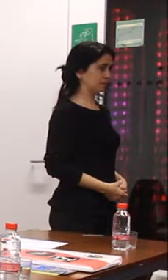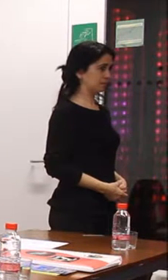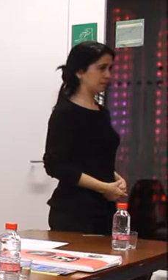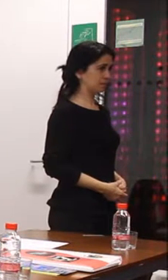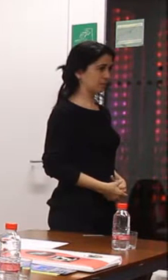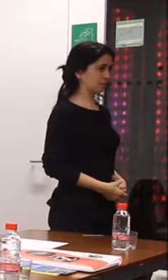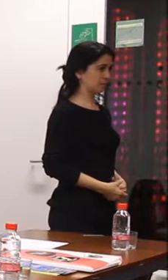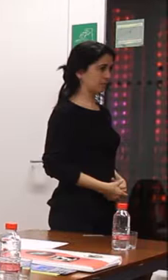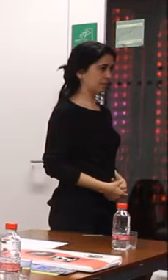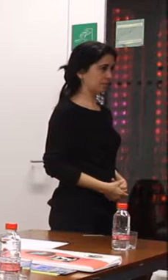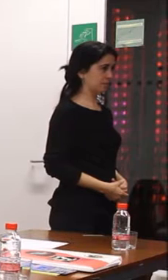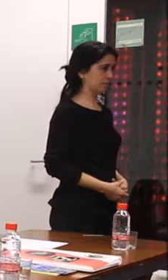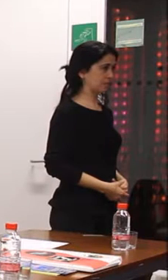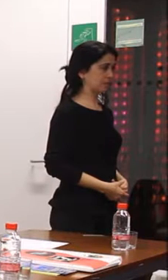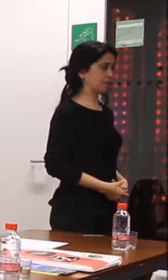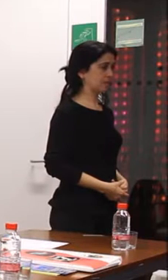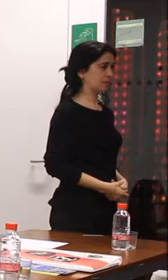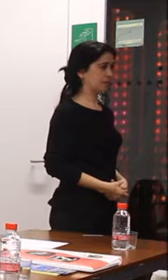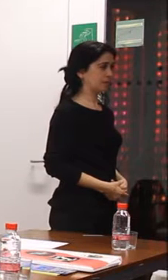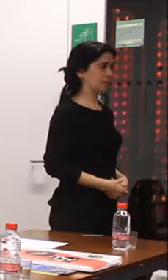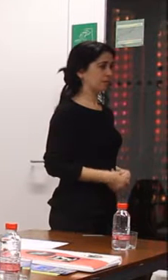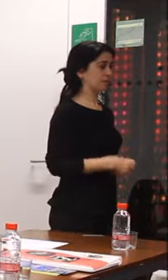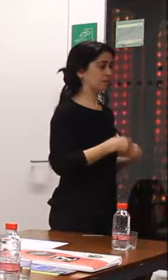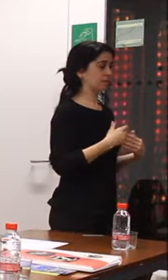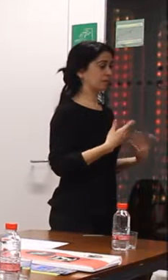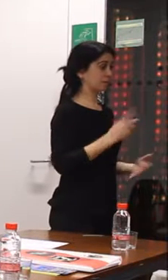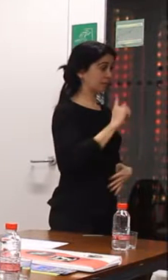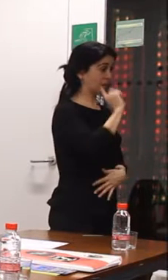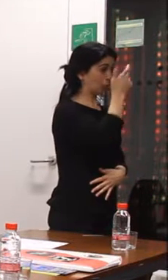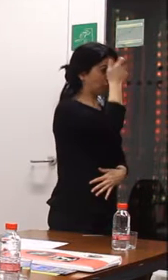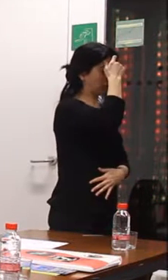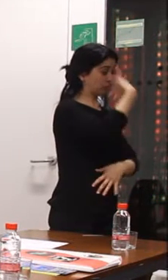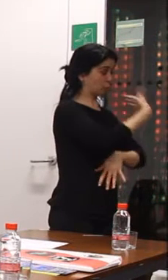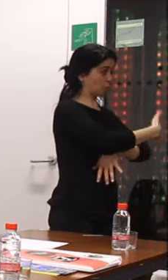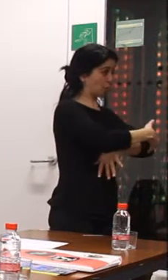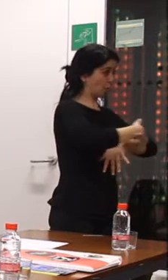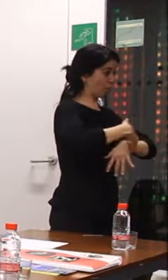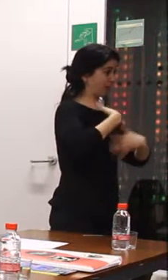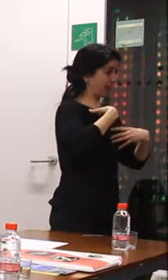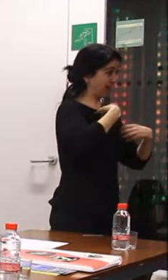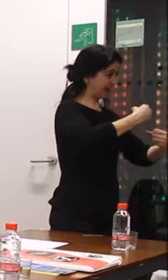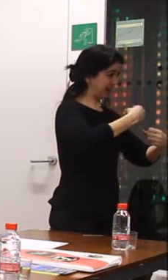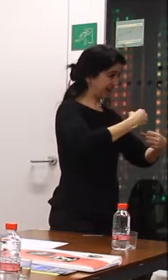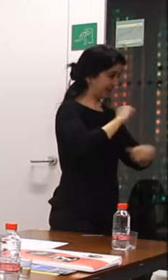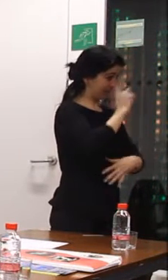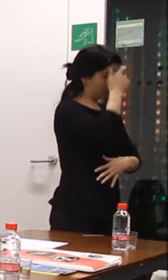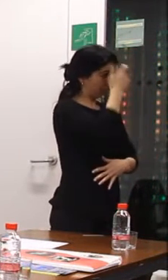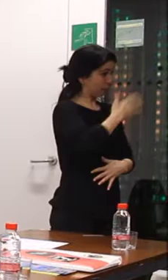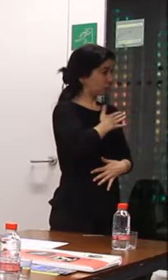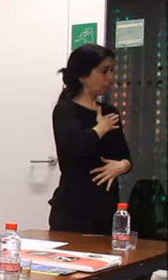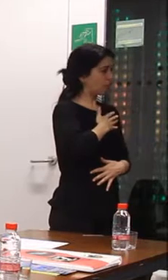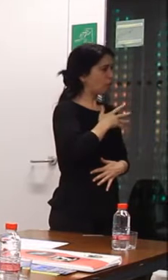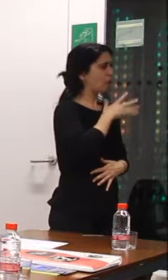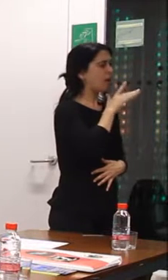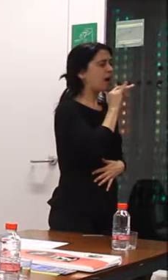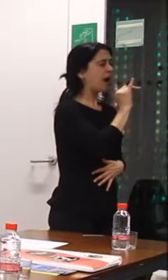a la definición de pobreza energética que barajamos nosotros, hay dos factores importantes